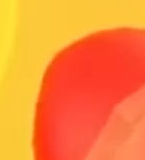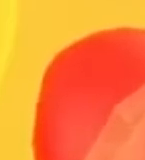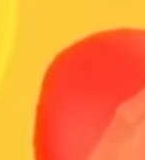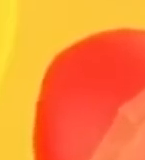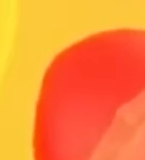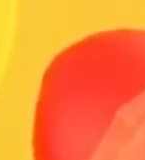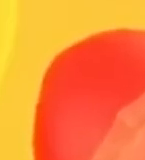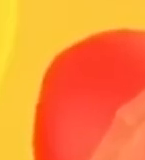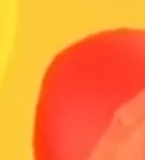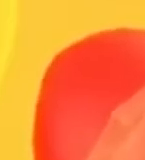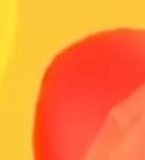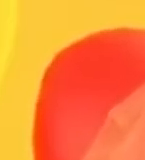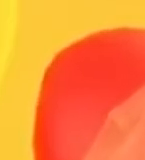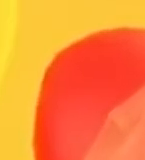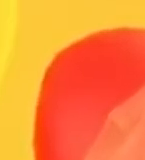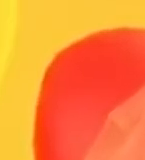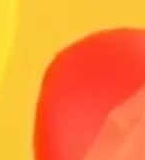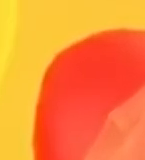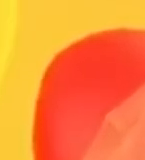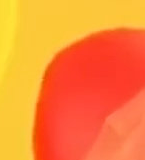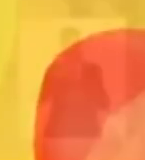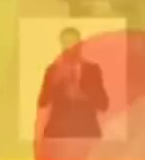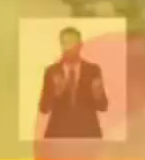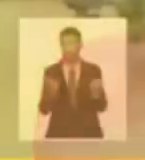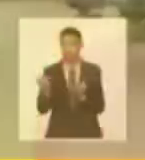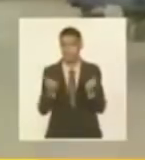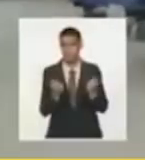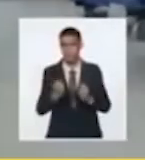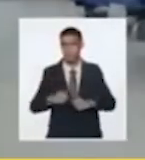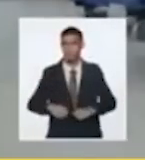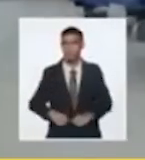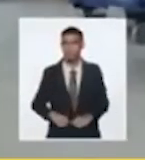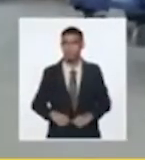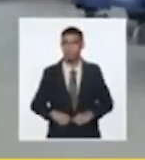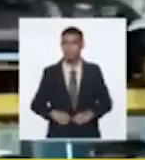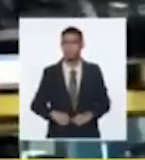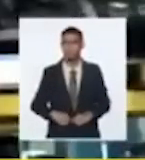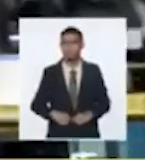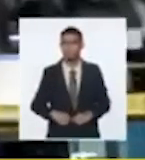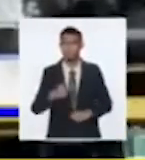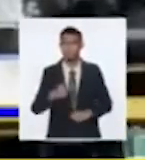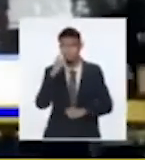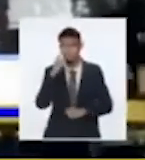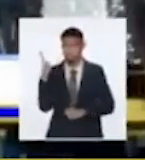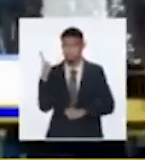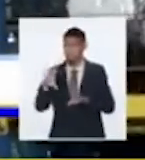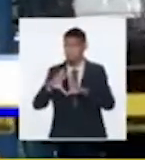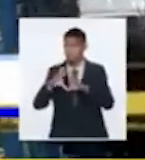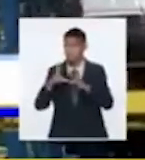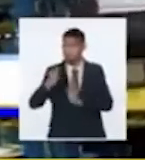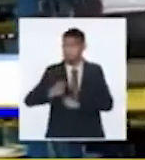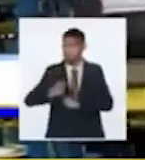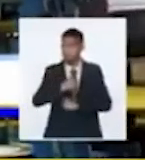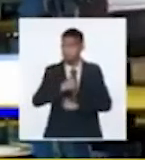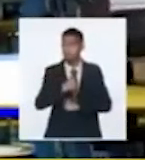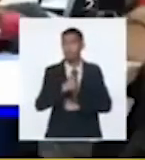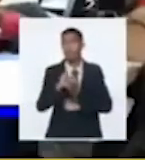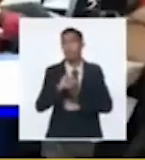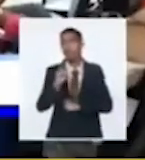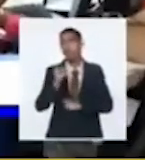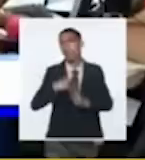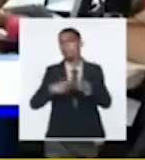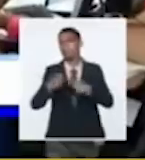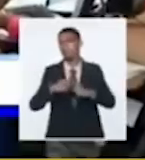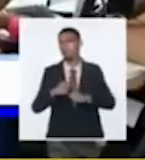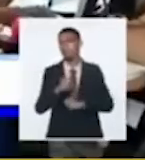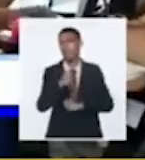bloqueo donde está. Mira, mira quiénes son los ineptos. Mira. Estas son cargas no comerciales. De enero a abril